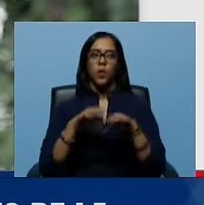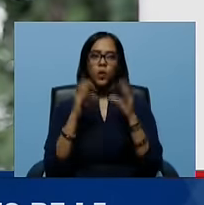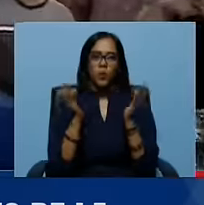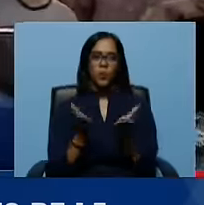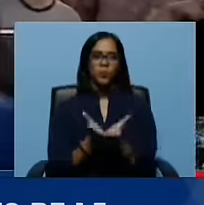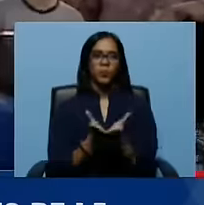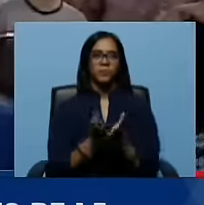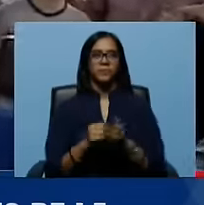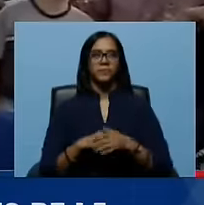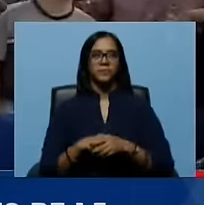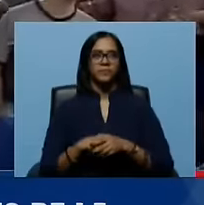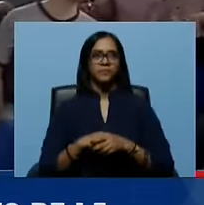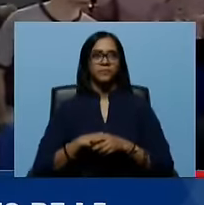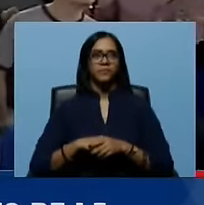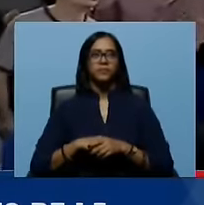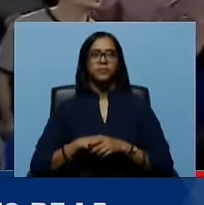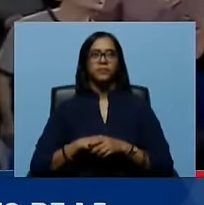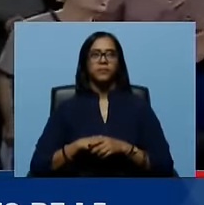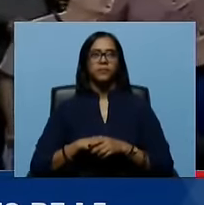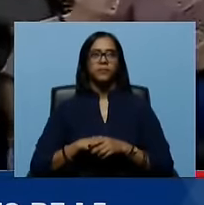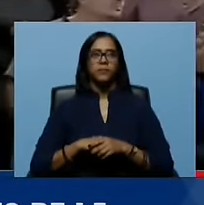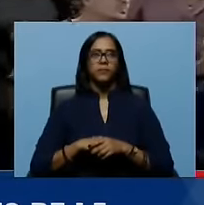mundo.